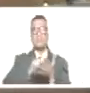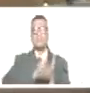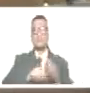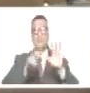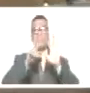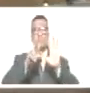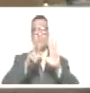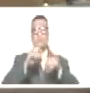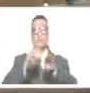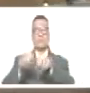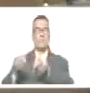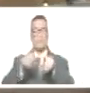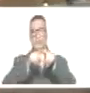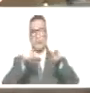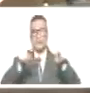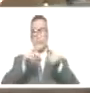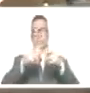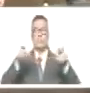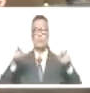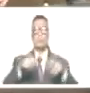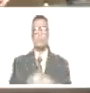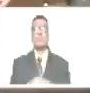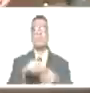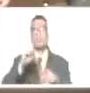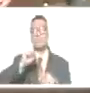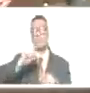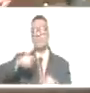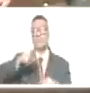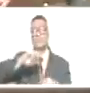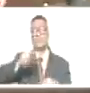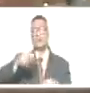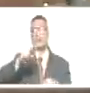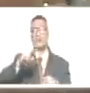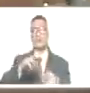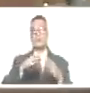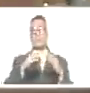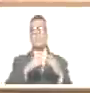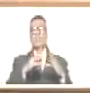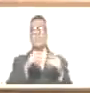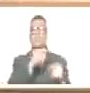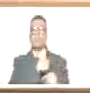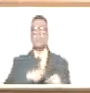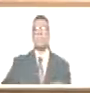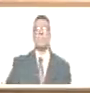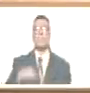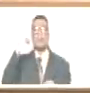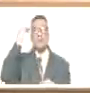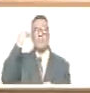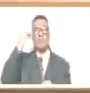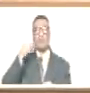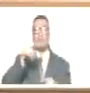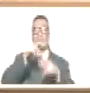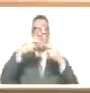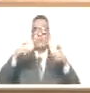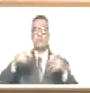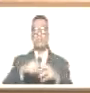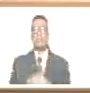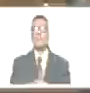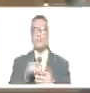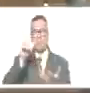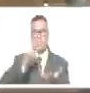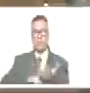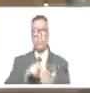de la manera siguiente. Epígrafe, corresponsabilidad. Es todo, presidente. En consideración el epígrafe. Aprobado.